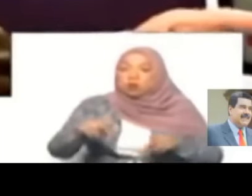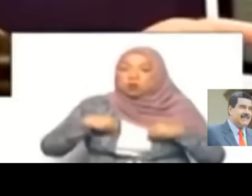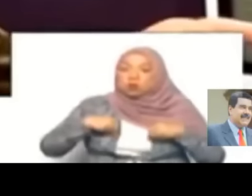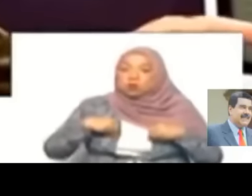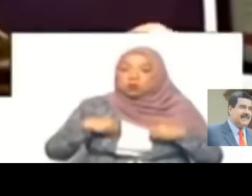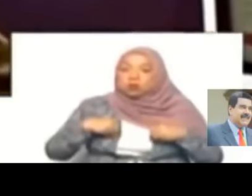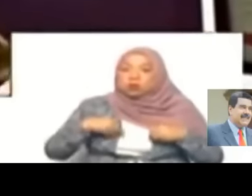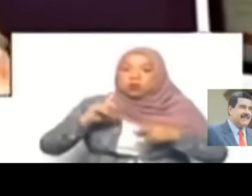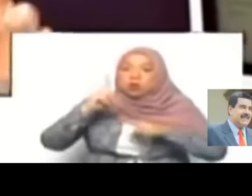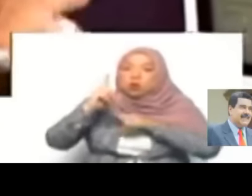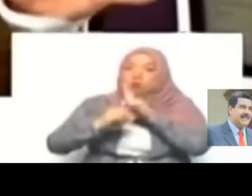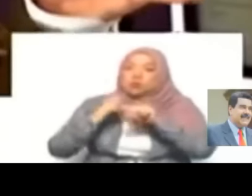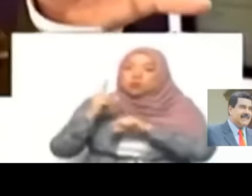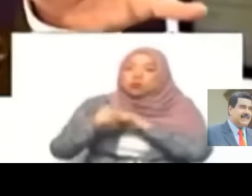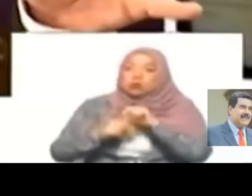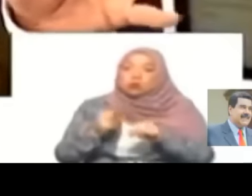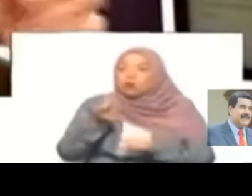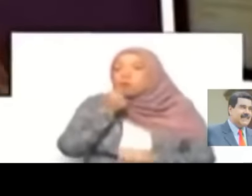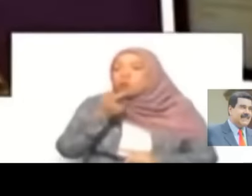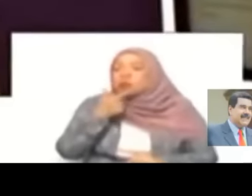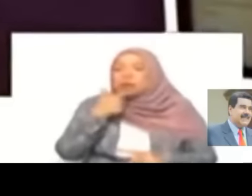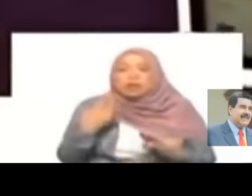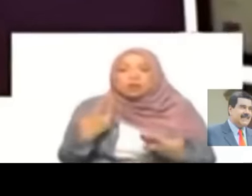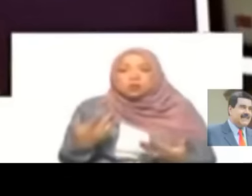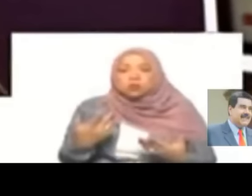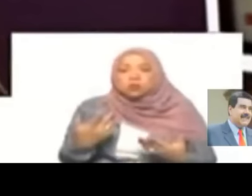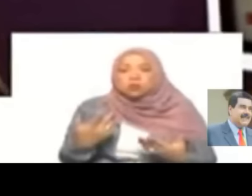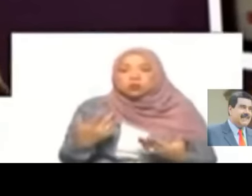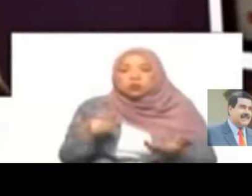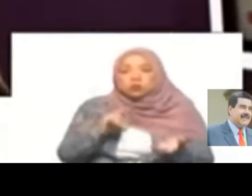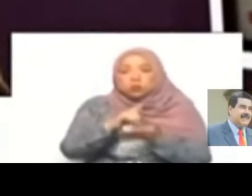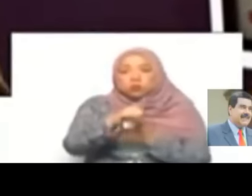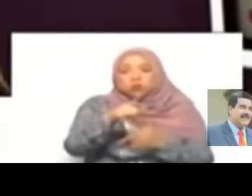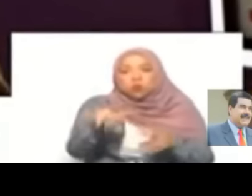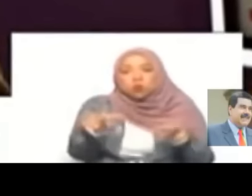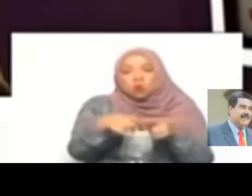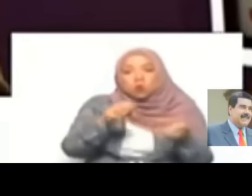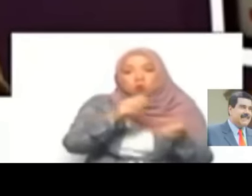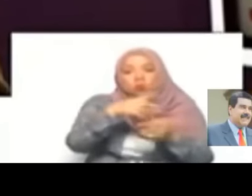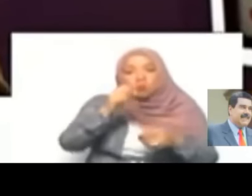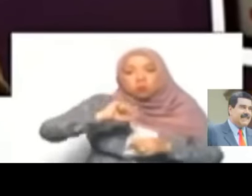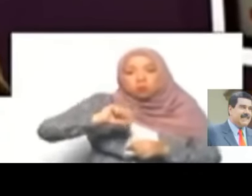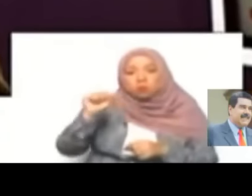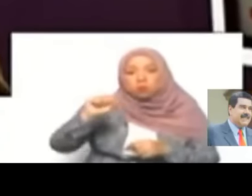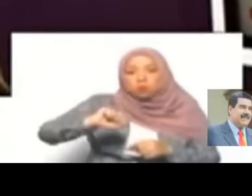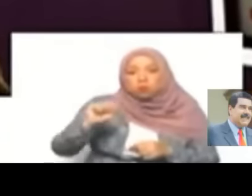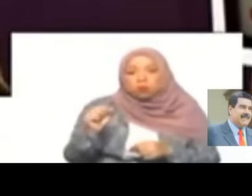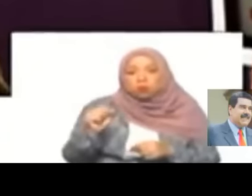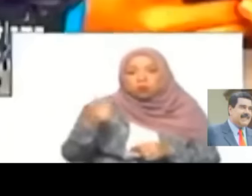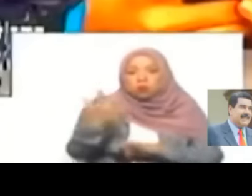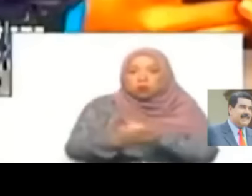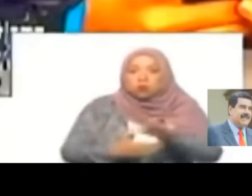diciendo «¡Qué belleza!», cuando le tiraron un cóctel molotov a un policía aquí durante las guardias. Bueno, eso es la gente que